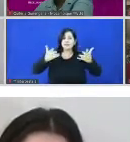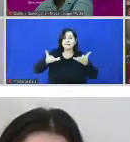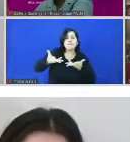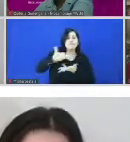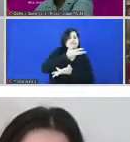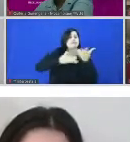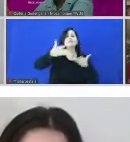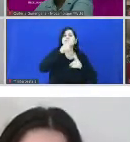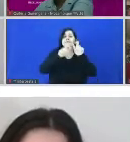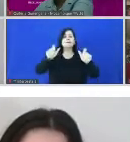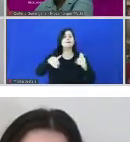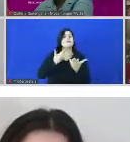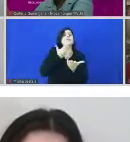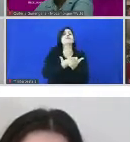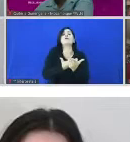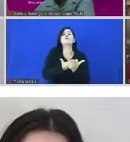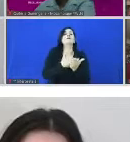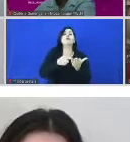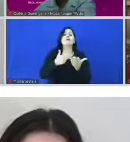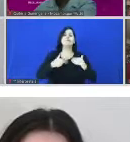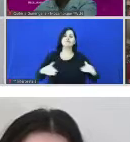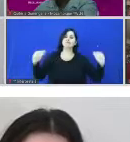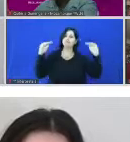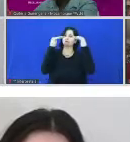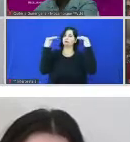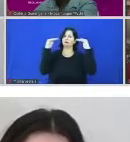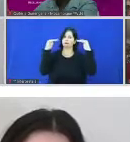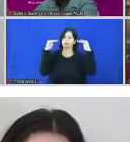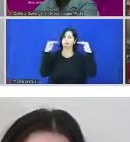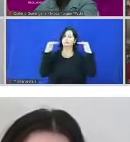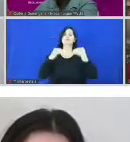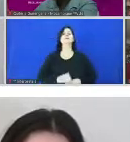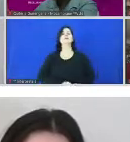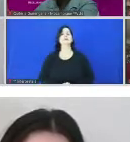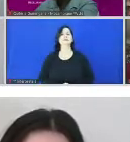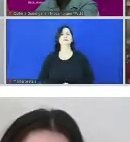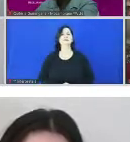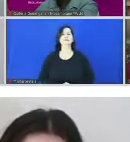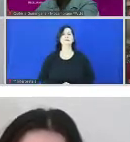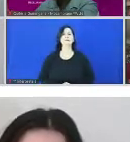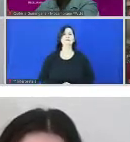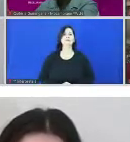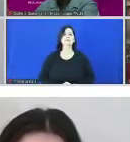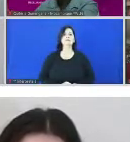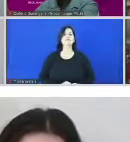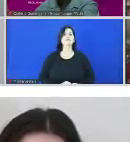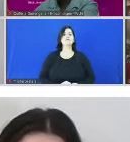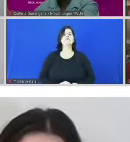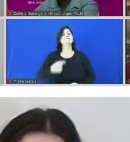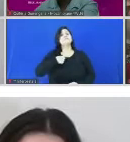la igualdad de género entre los géneros también, ¿no? Ese sería mi aporte. Yo siempre estoy